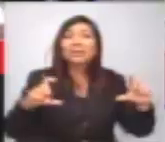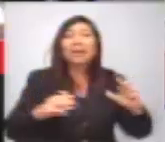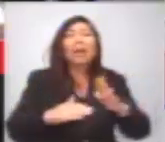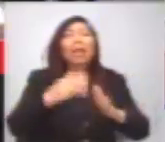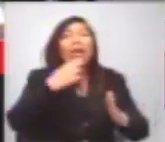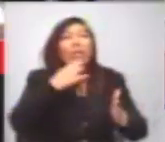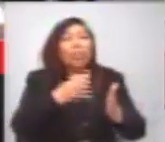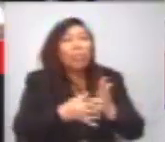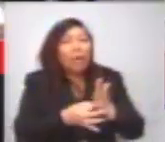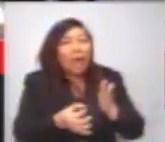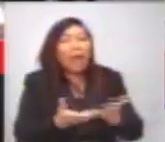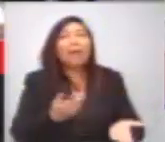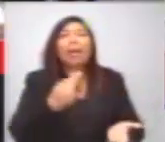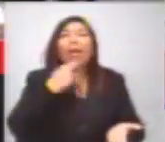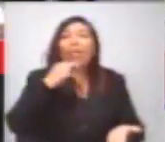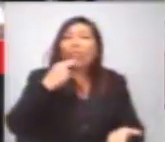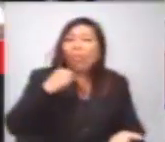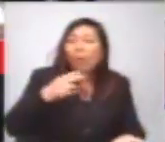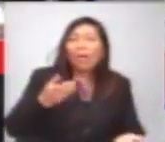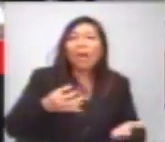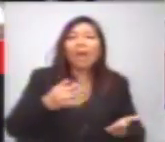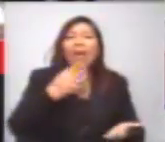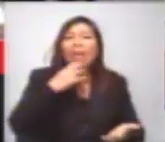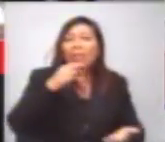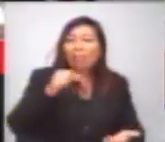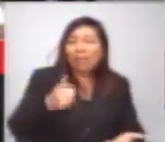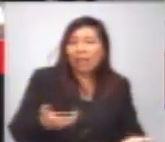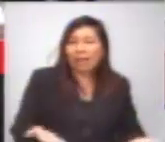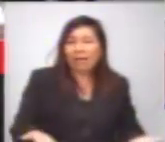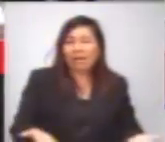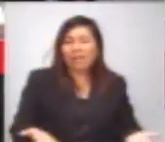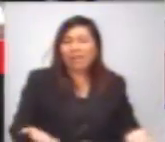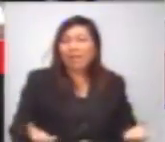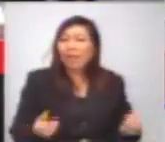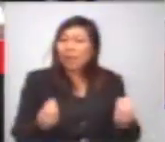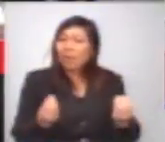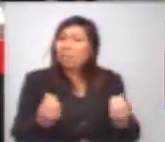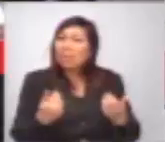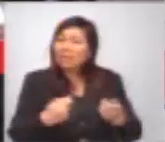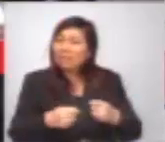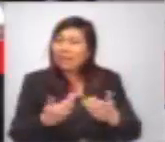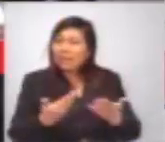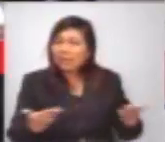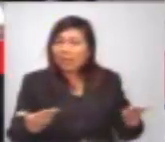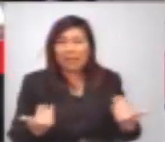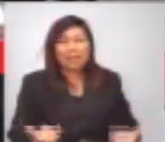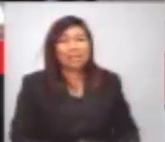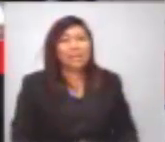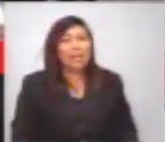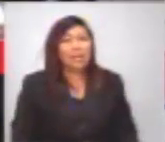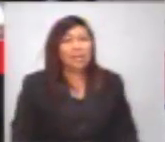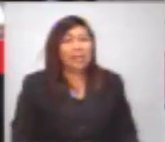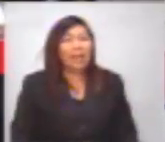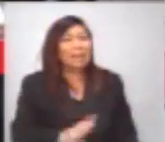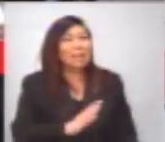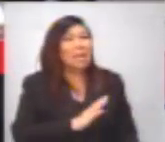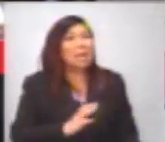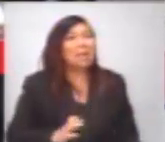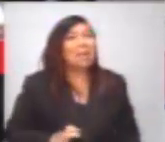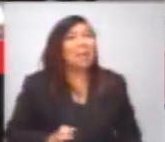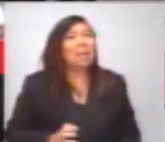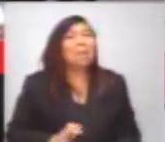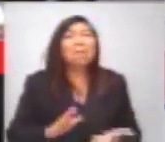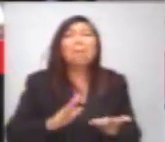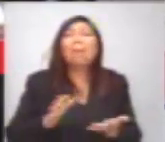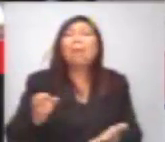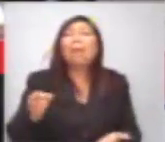alto azúcar, alto grasas, alto sal. Y así como nos venden esos productos en esas condiciones, el Estado